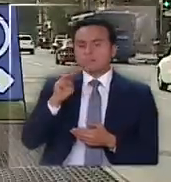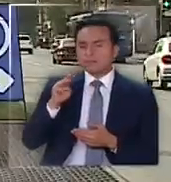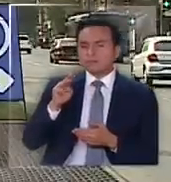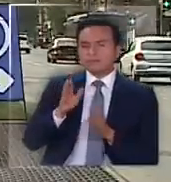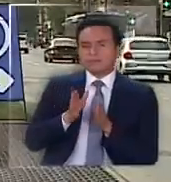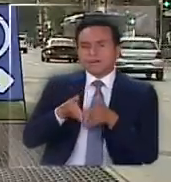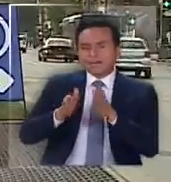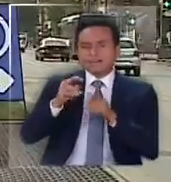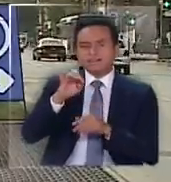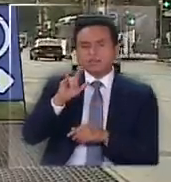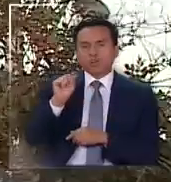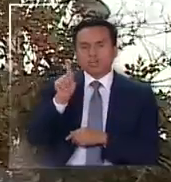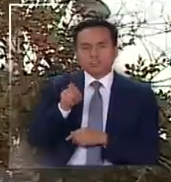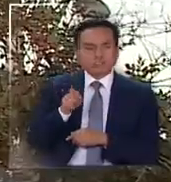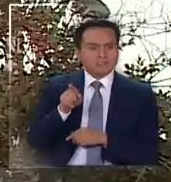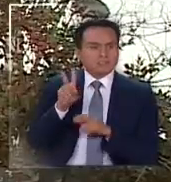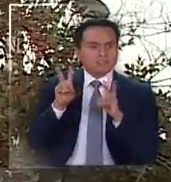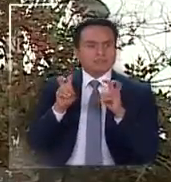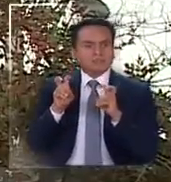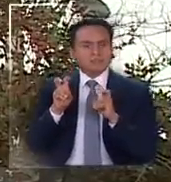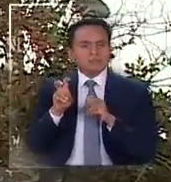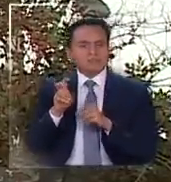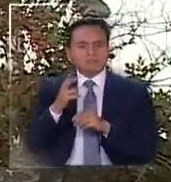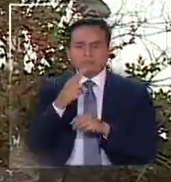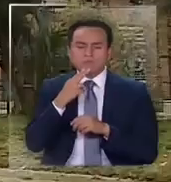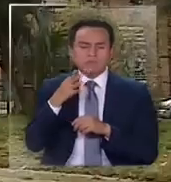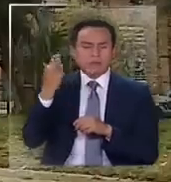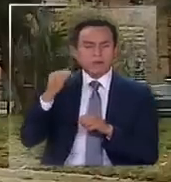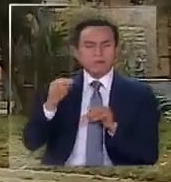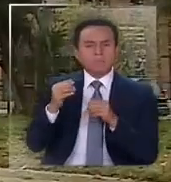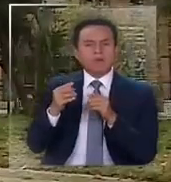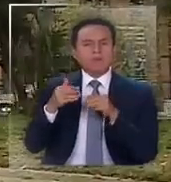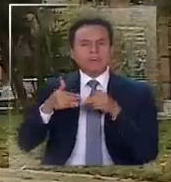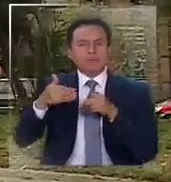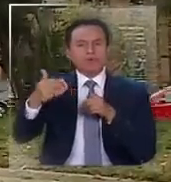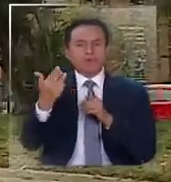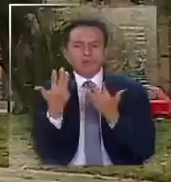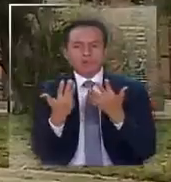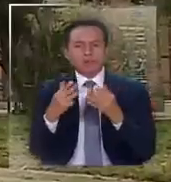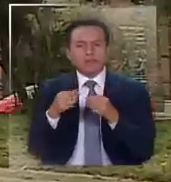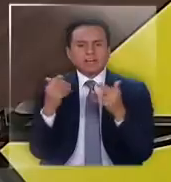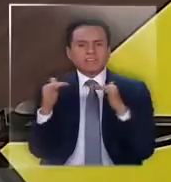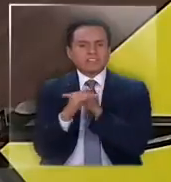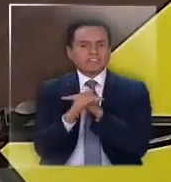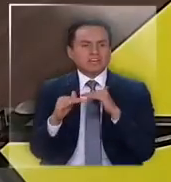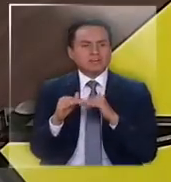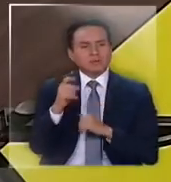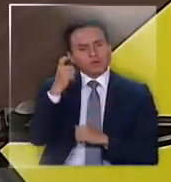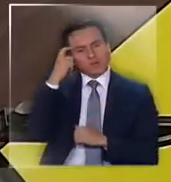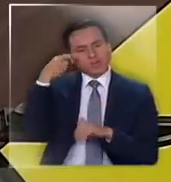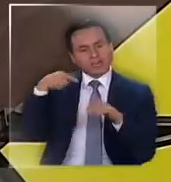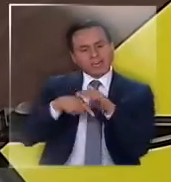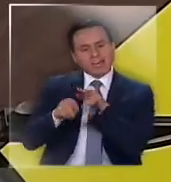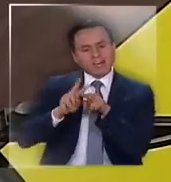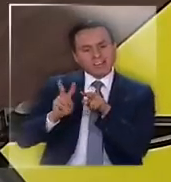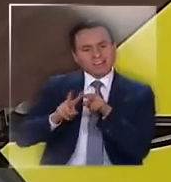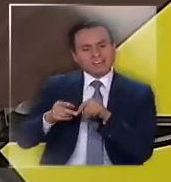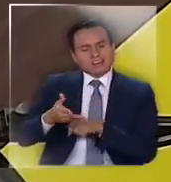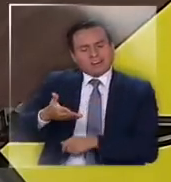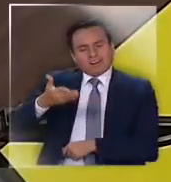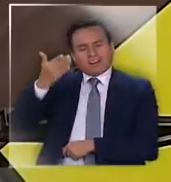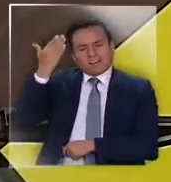San Nicolás. Estuve en el colegio claretiano toda mi vida, ahí en el paradero 9, Gran Avenida. Yo soy de la época cuando estaban haciendo el metro, en el metro